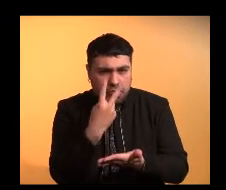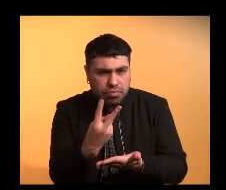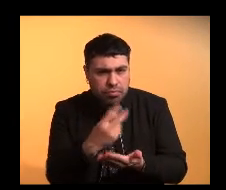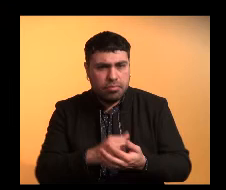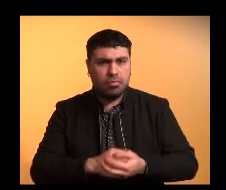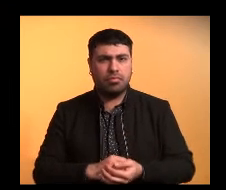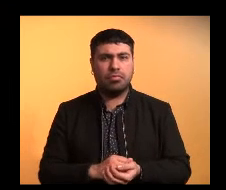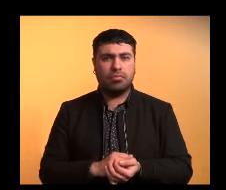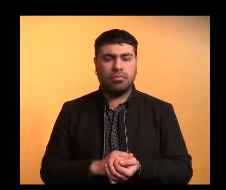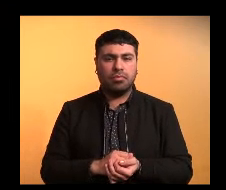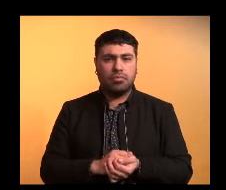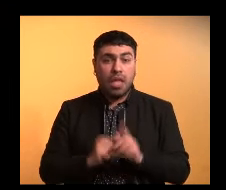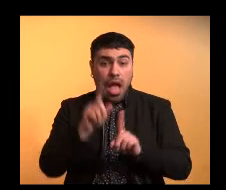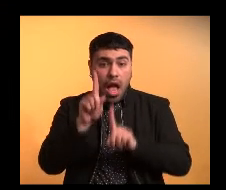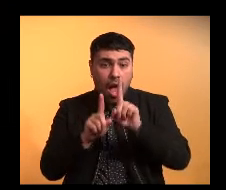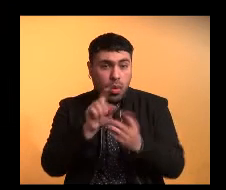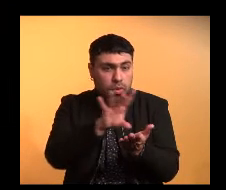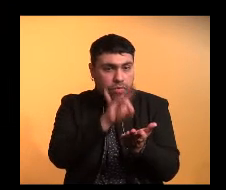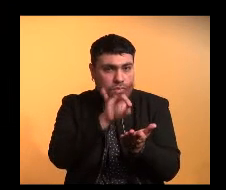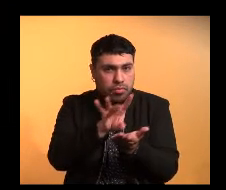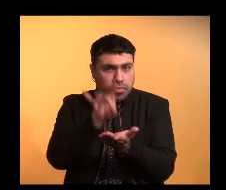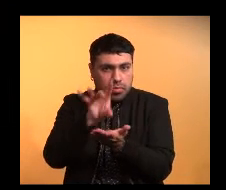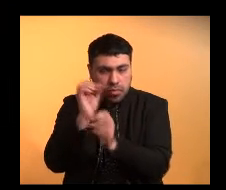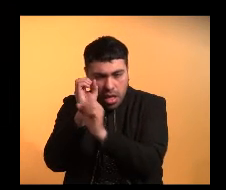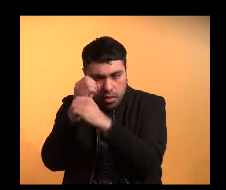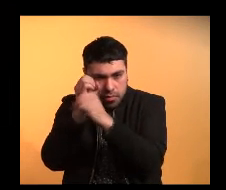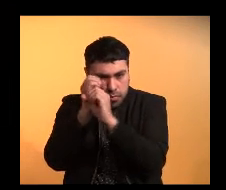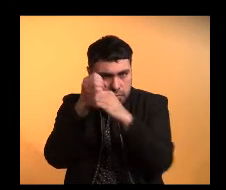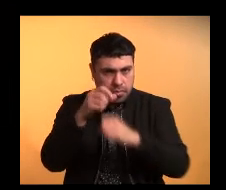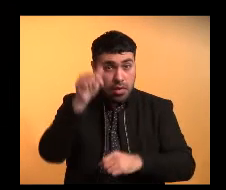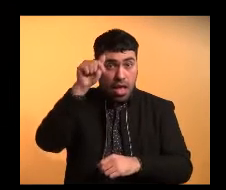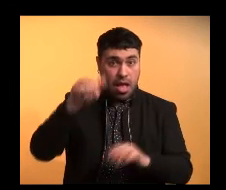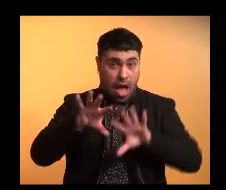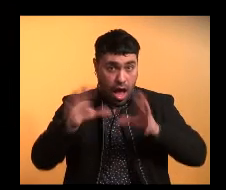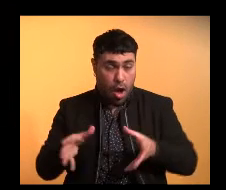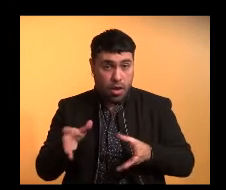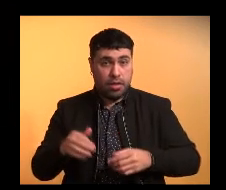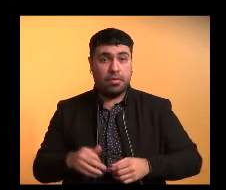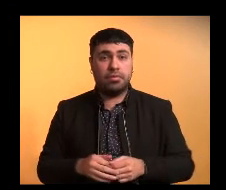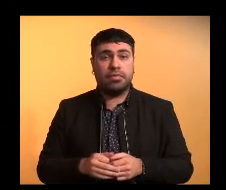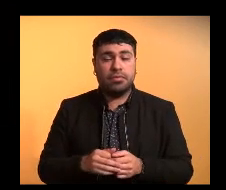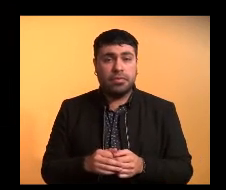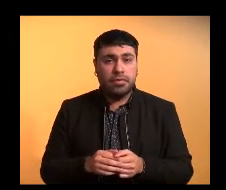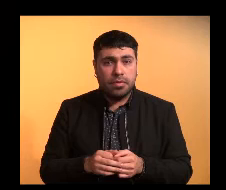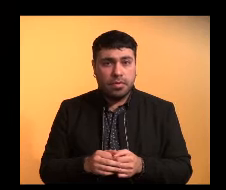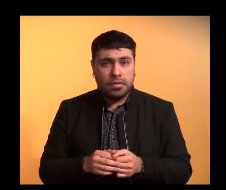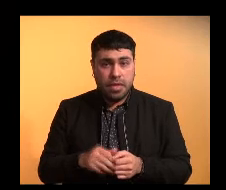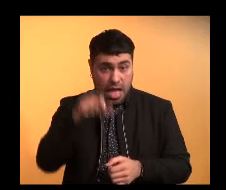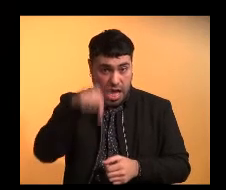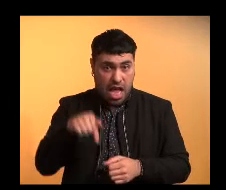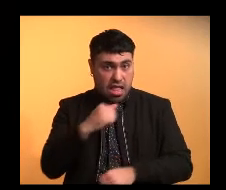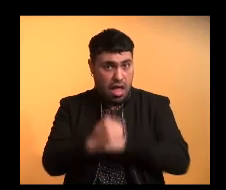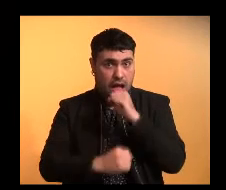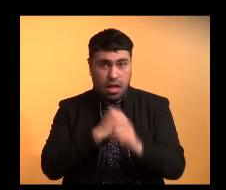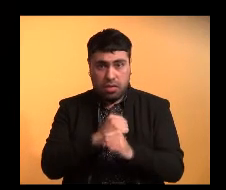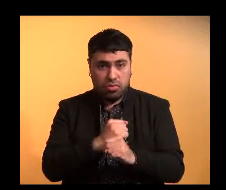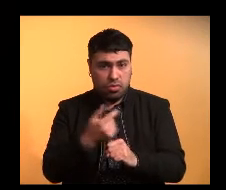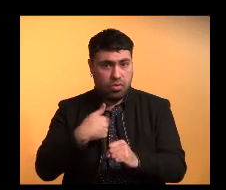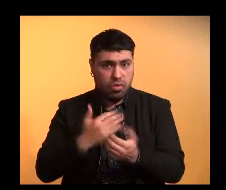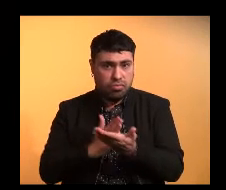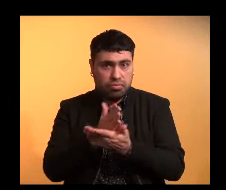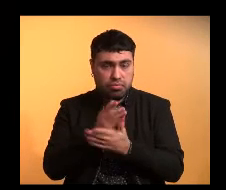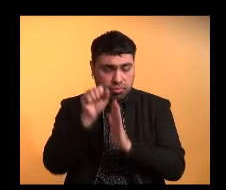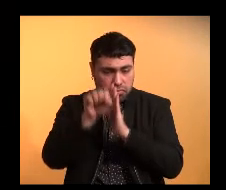en algunos de los muestreos que estuvimos realizando precisamente este año, en febrero, y ahí yo metí la cámara y comencé a grabar lo